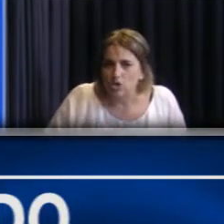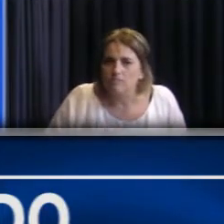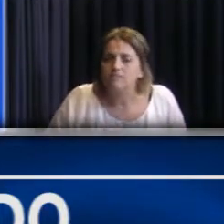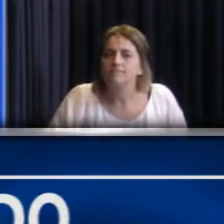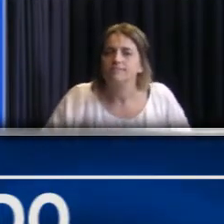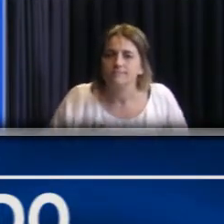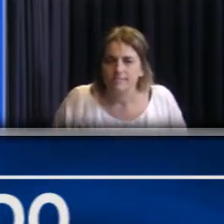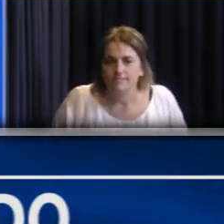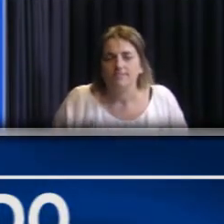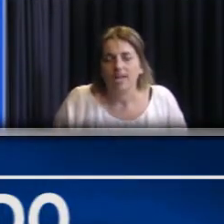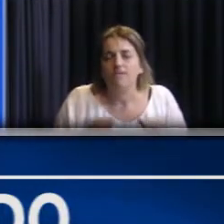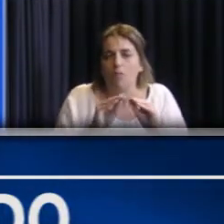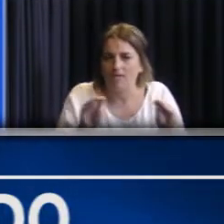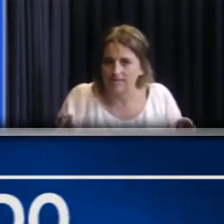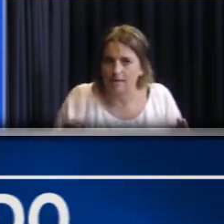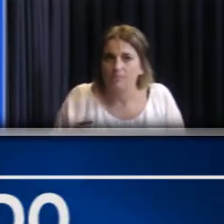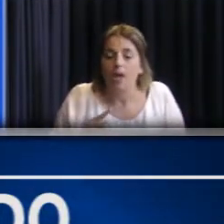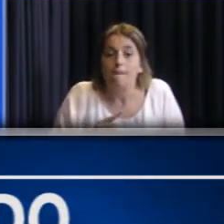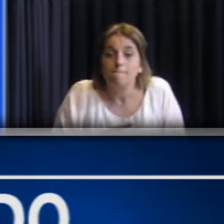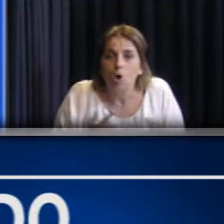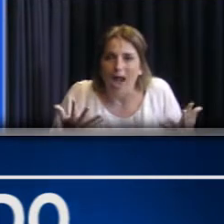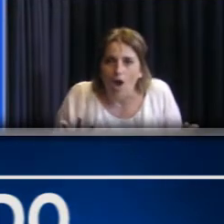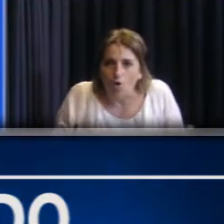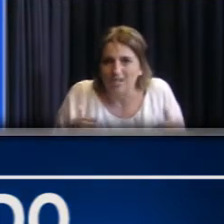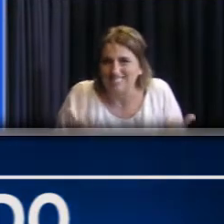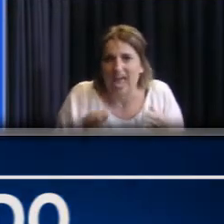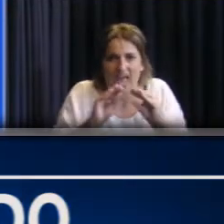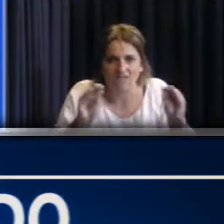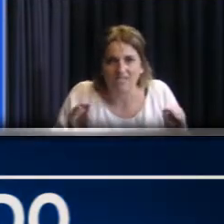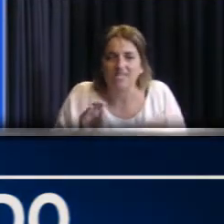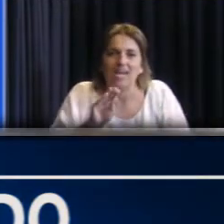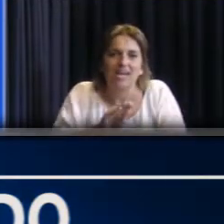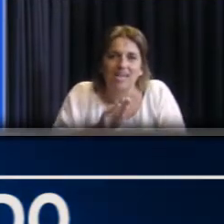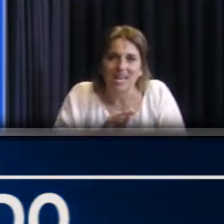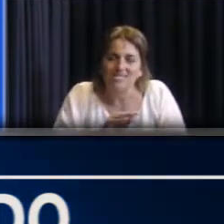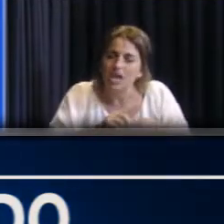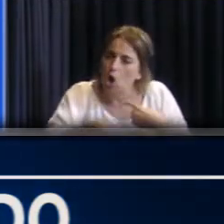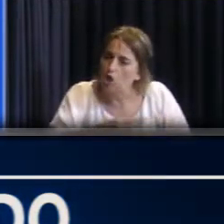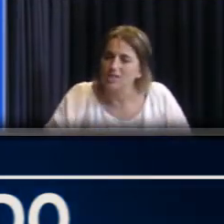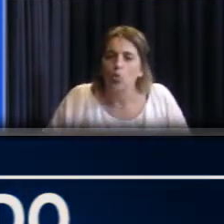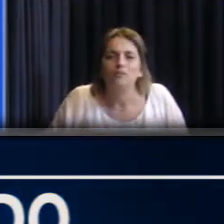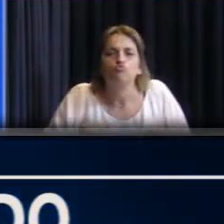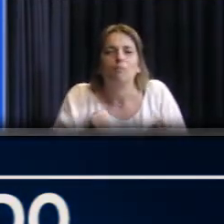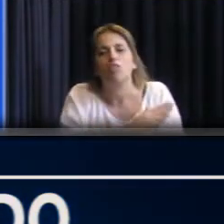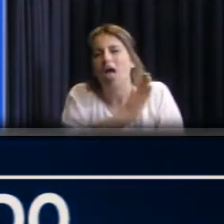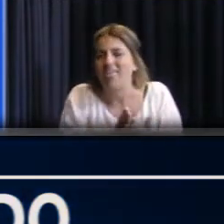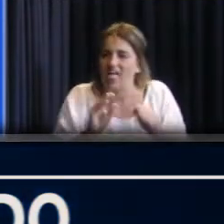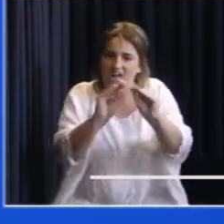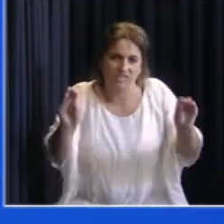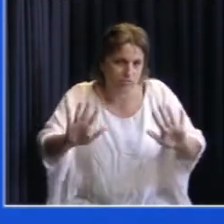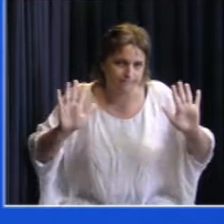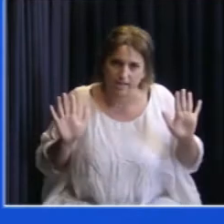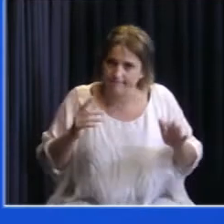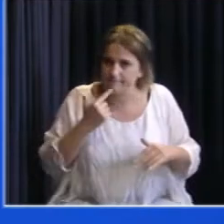que la hay ahí la vamos a dar por ahora por ahora decirles que las clases siguen suspendidas hasta nuevo